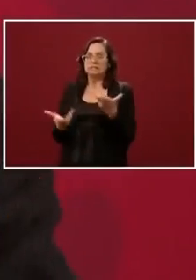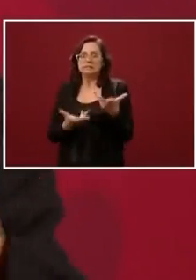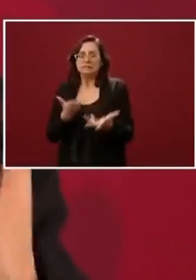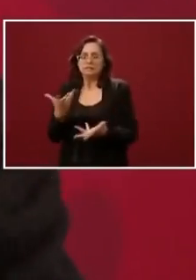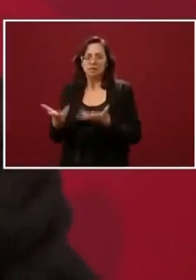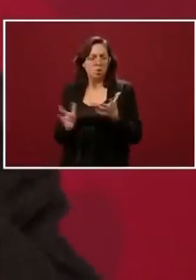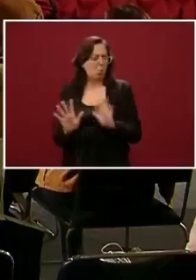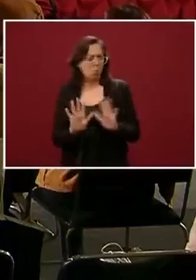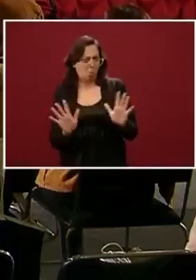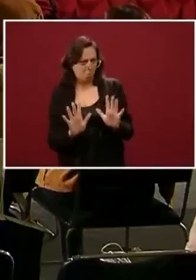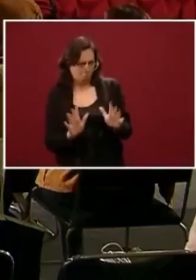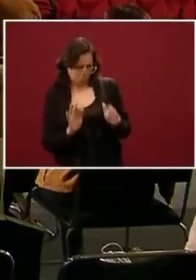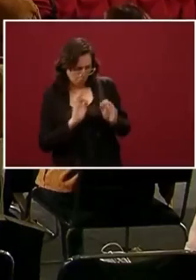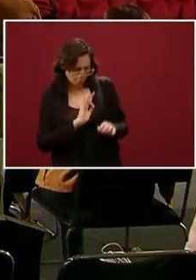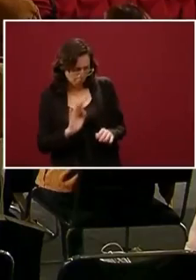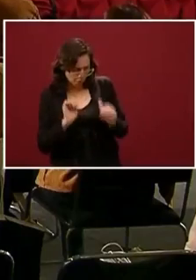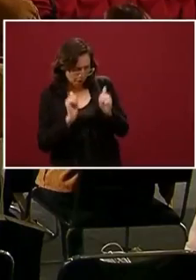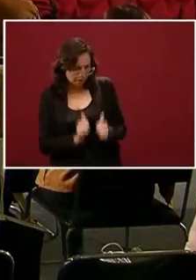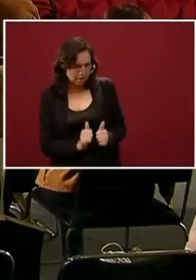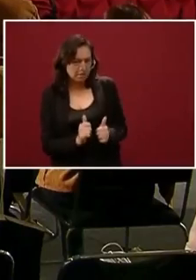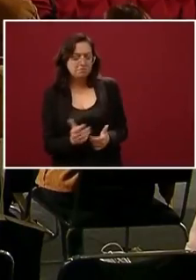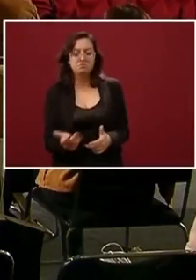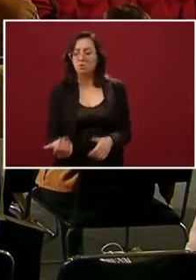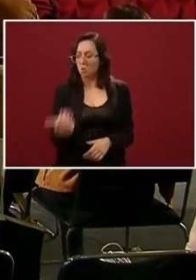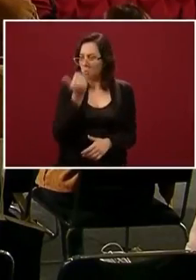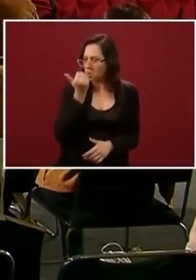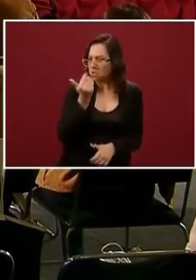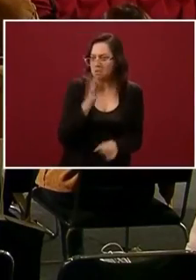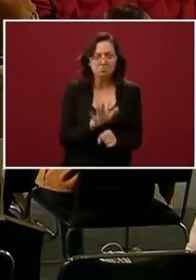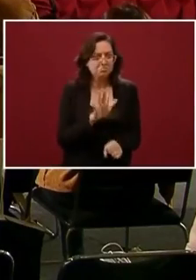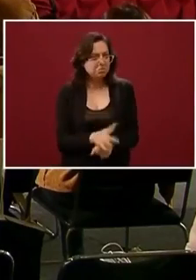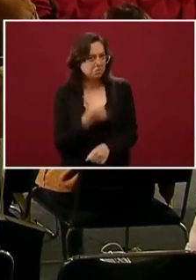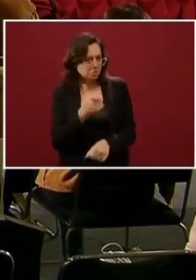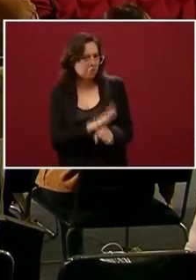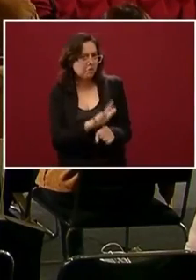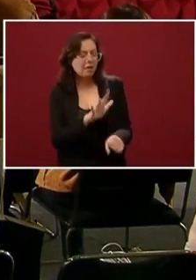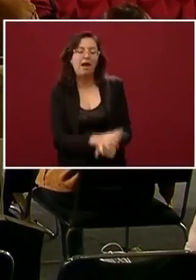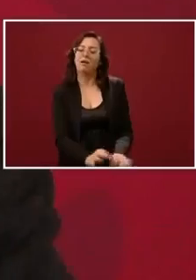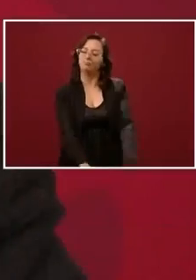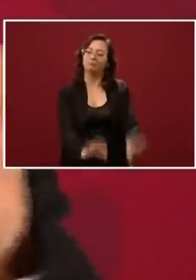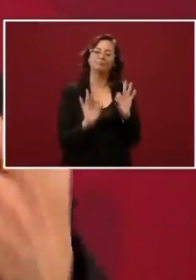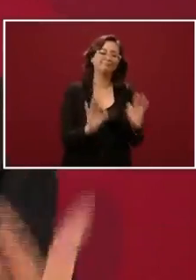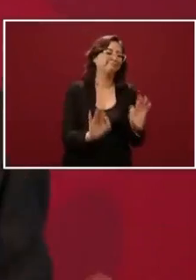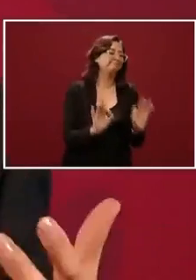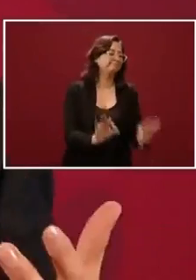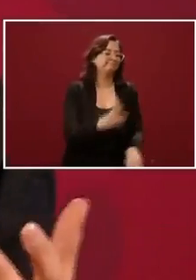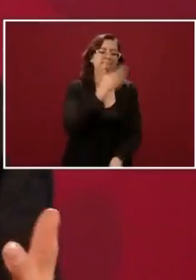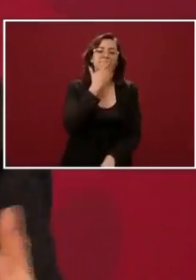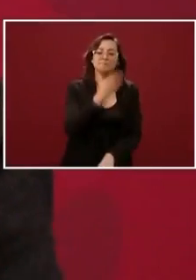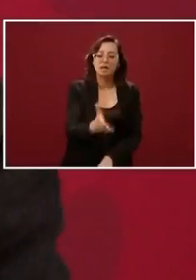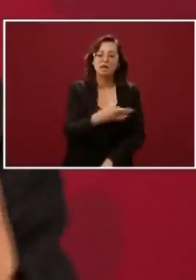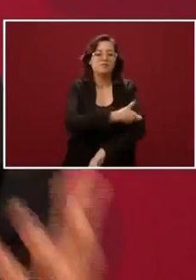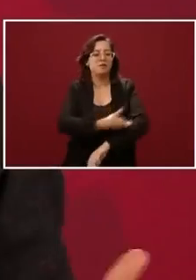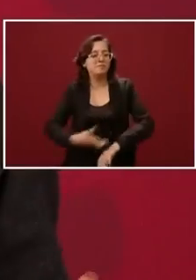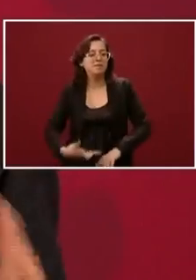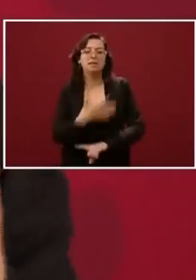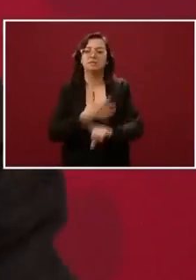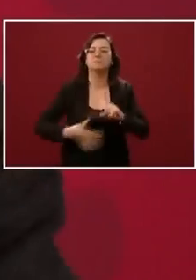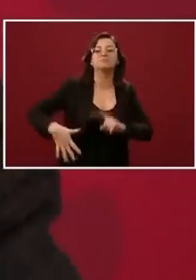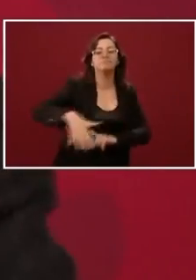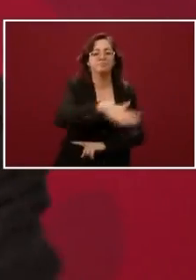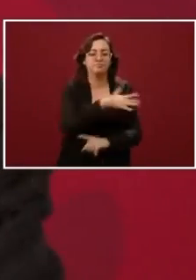estabilidad económica, social, alimentaria, le vamos a hacer un bien a nosotros, a nuestras familias, a la